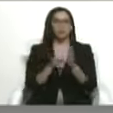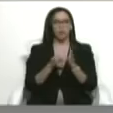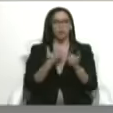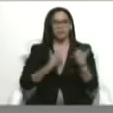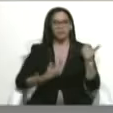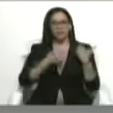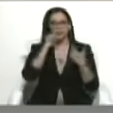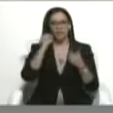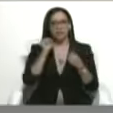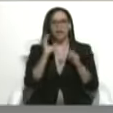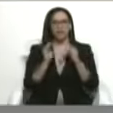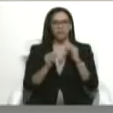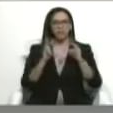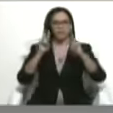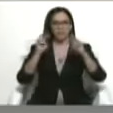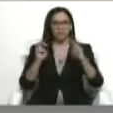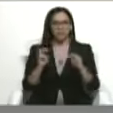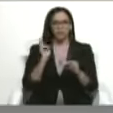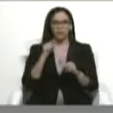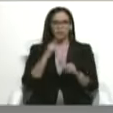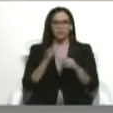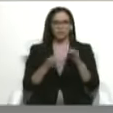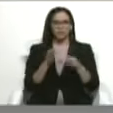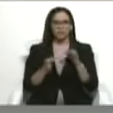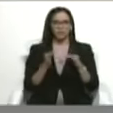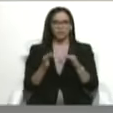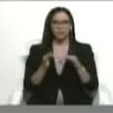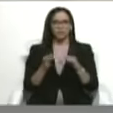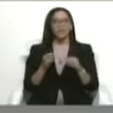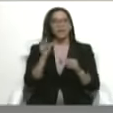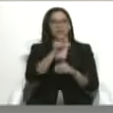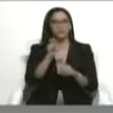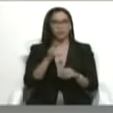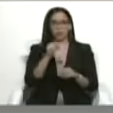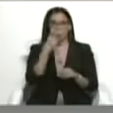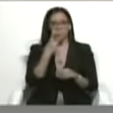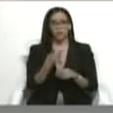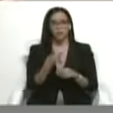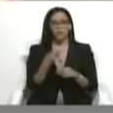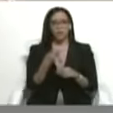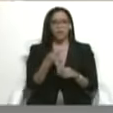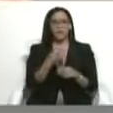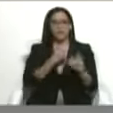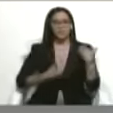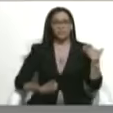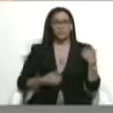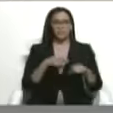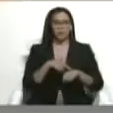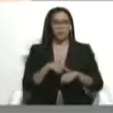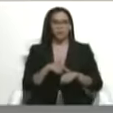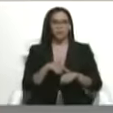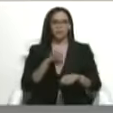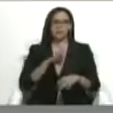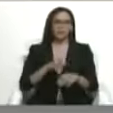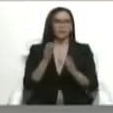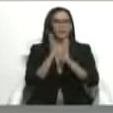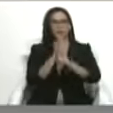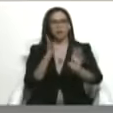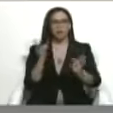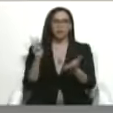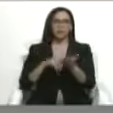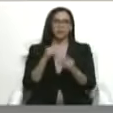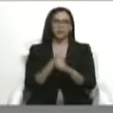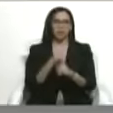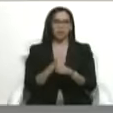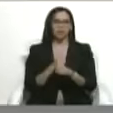Estado habló de estas investigaciones que usted está realizando. Para la gente que quizás no pudo sintonizar la transmisión presidencial a esa hora, porque todavía estaba en la cola regresando del